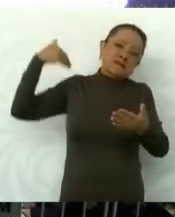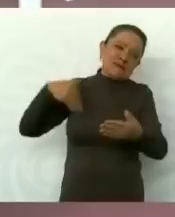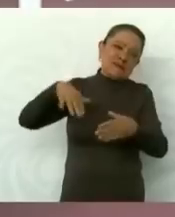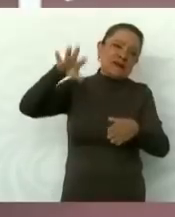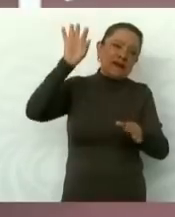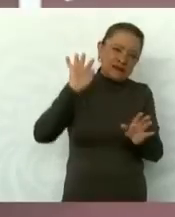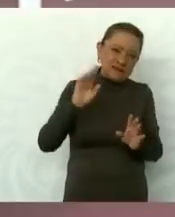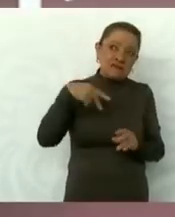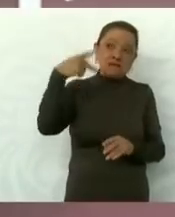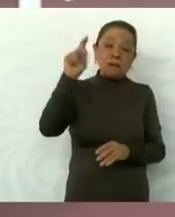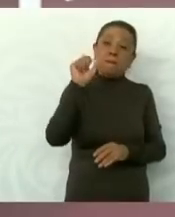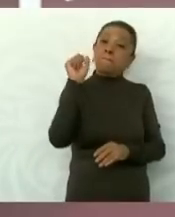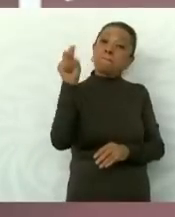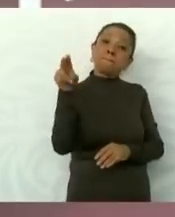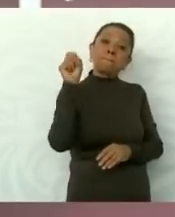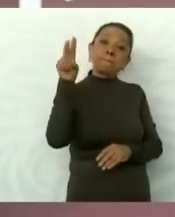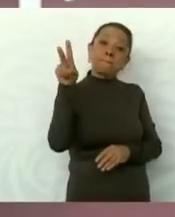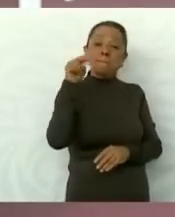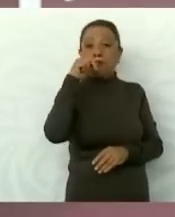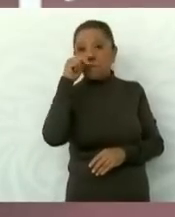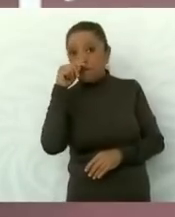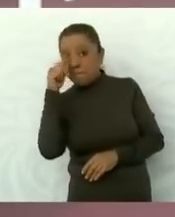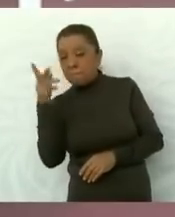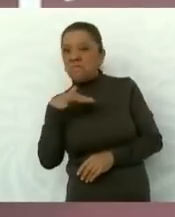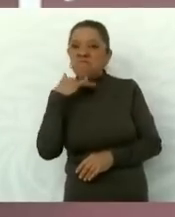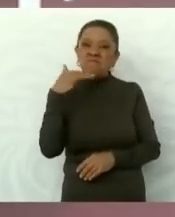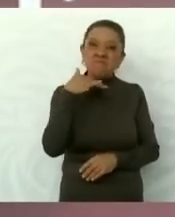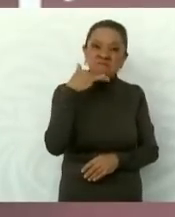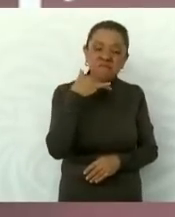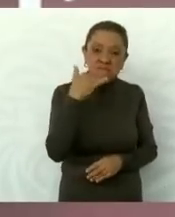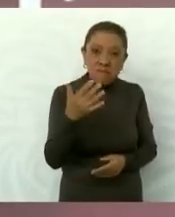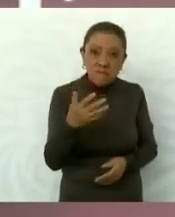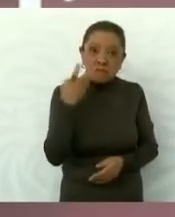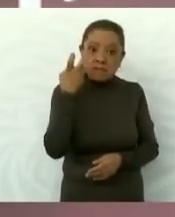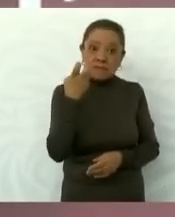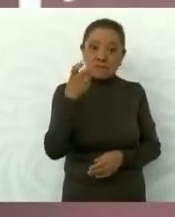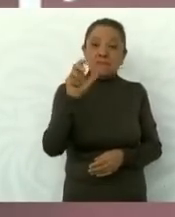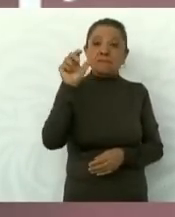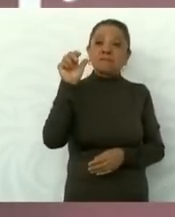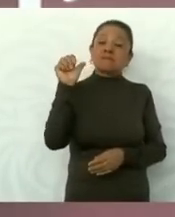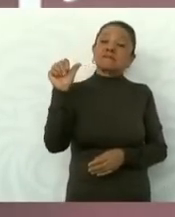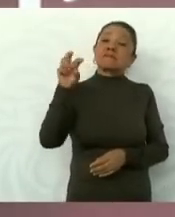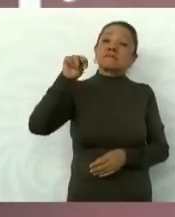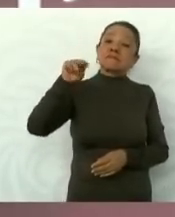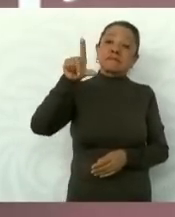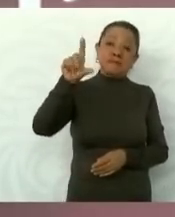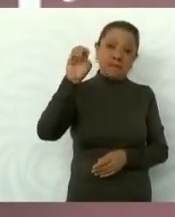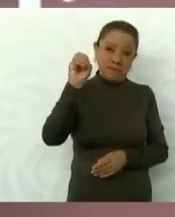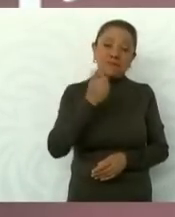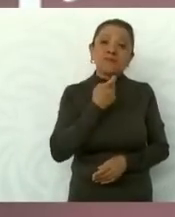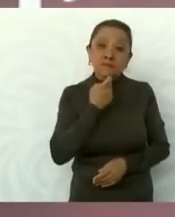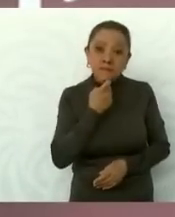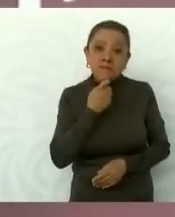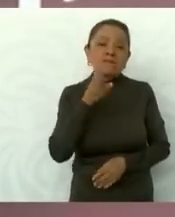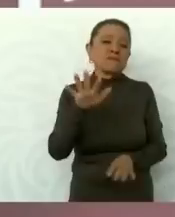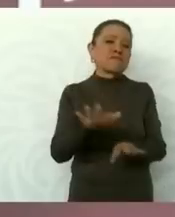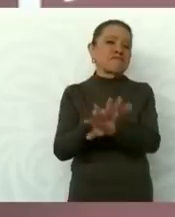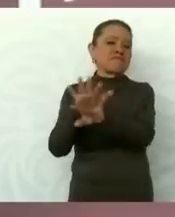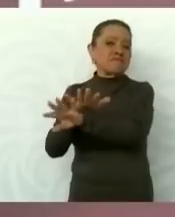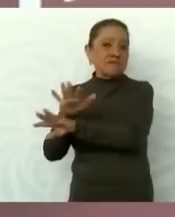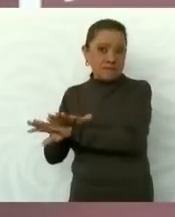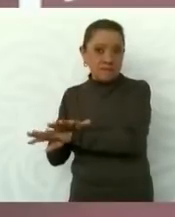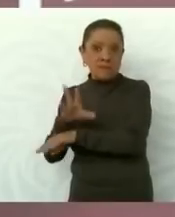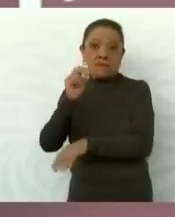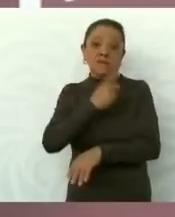corrupción. Fíjense cuántas cosas se hicieron en el país, no solamente programas de bienestar, sino obras